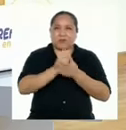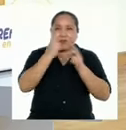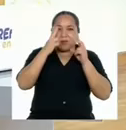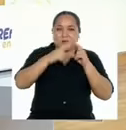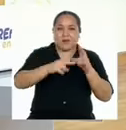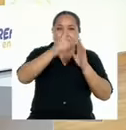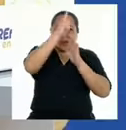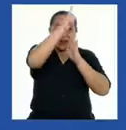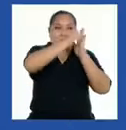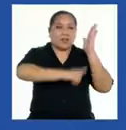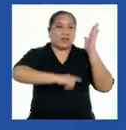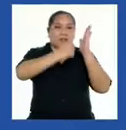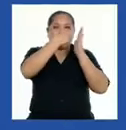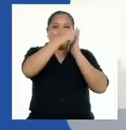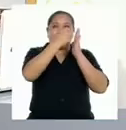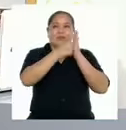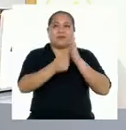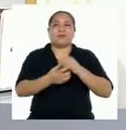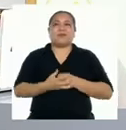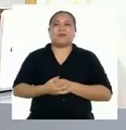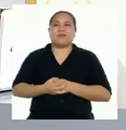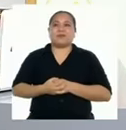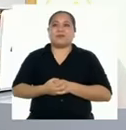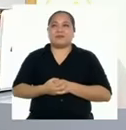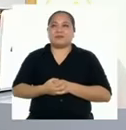revisar la lista de cotejo.